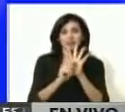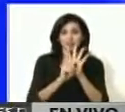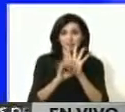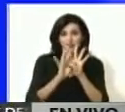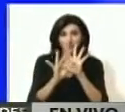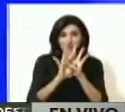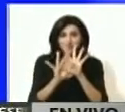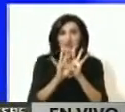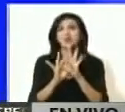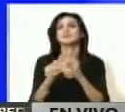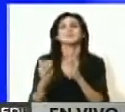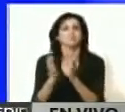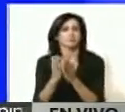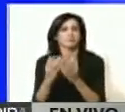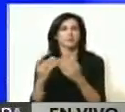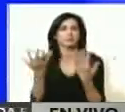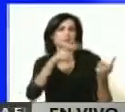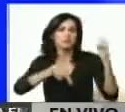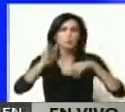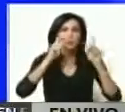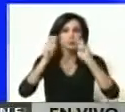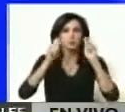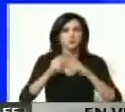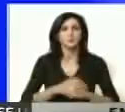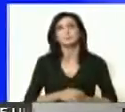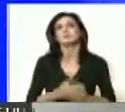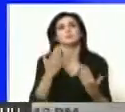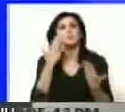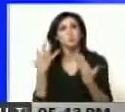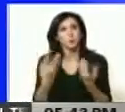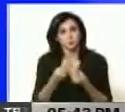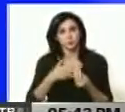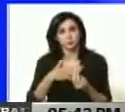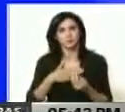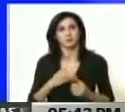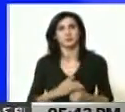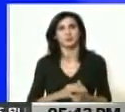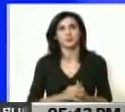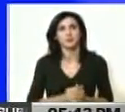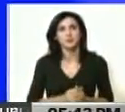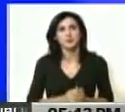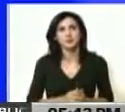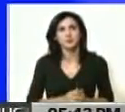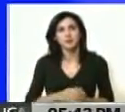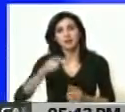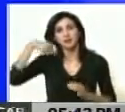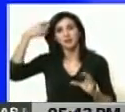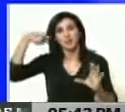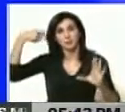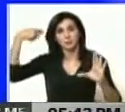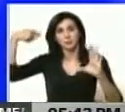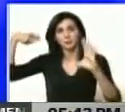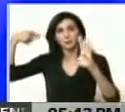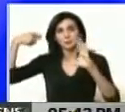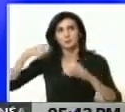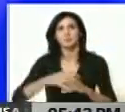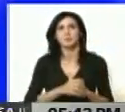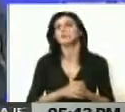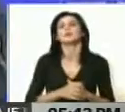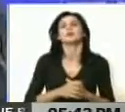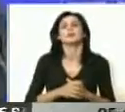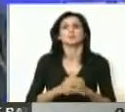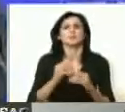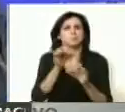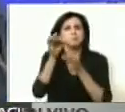y ventana al universo sonoro. Conmigo se encuentra David Meyer, coordinador de la Expoferia, que nos va a comentar y ampliar un poco